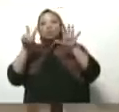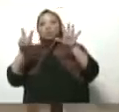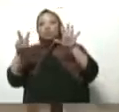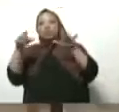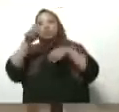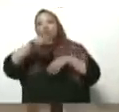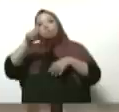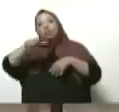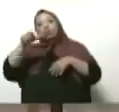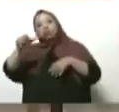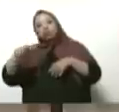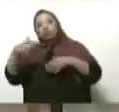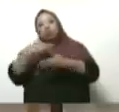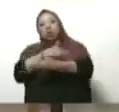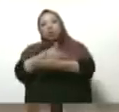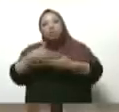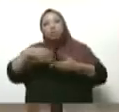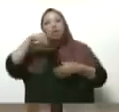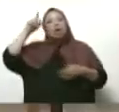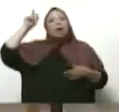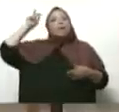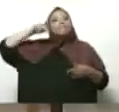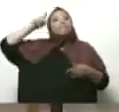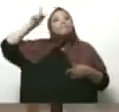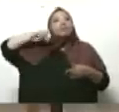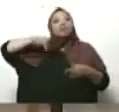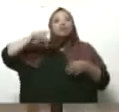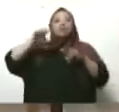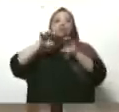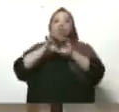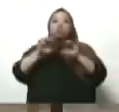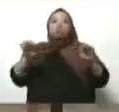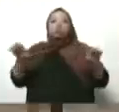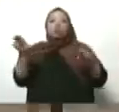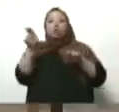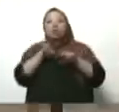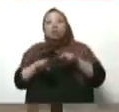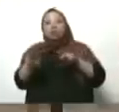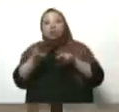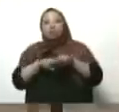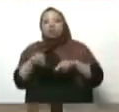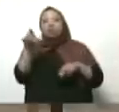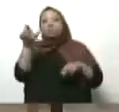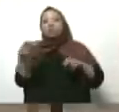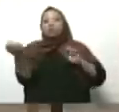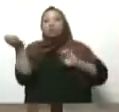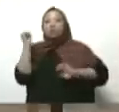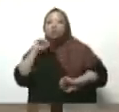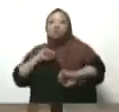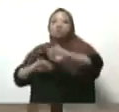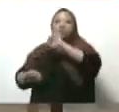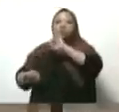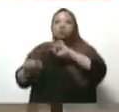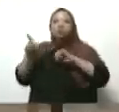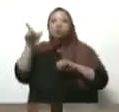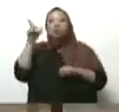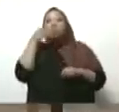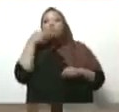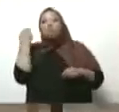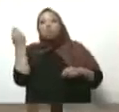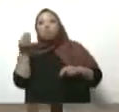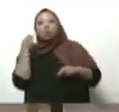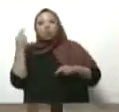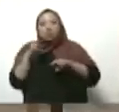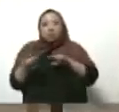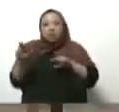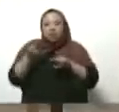incluya docente personal directivo y administrativo de los centros educativos defensores defensor de los niños niñas y adolescentes consejero y